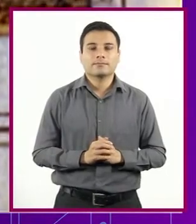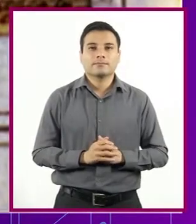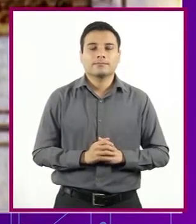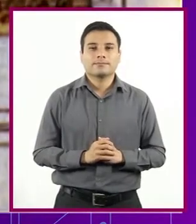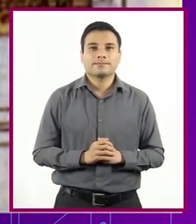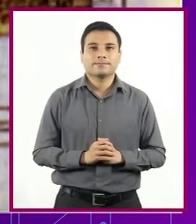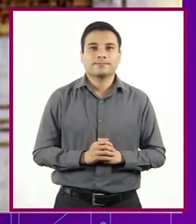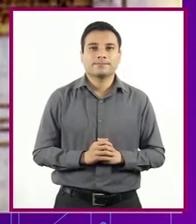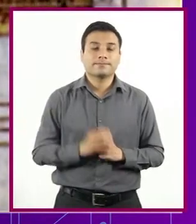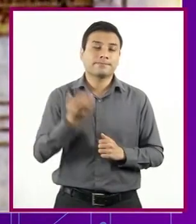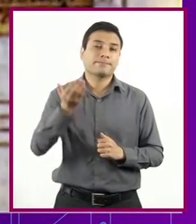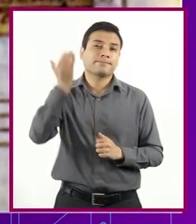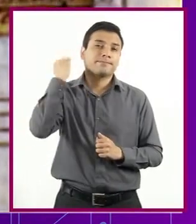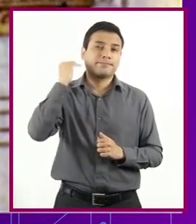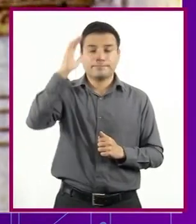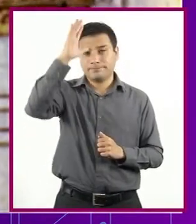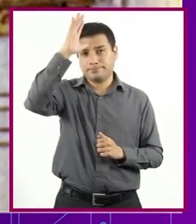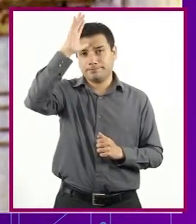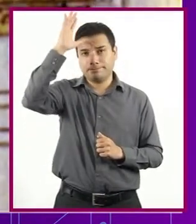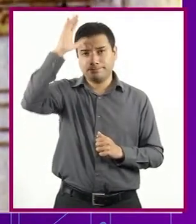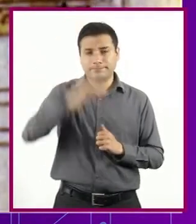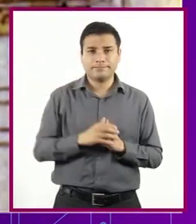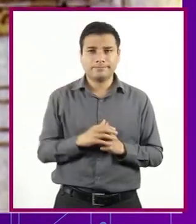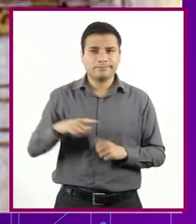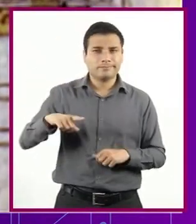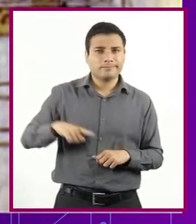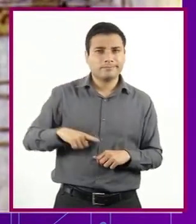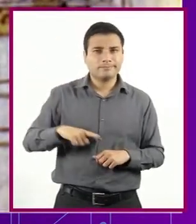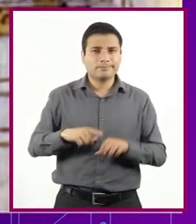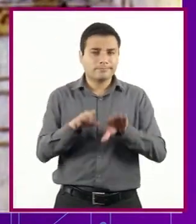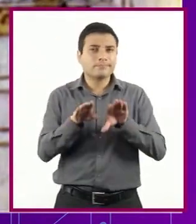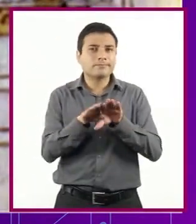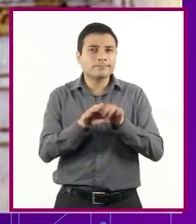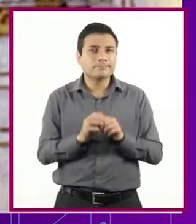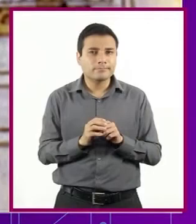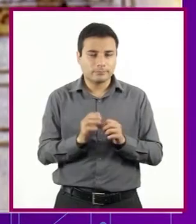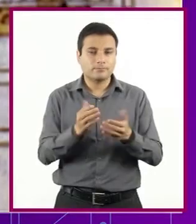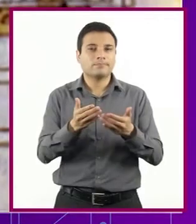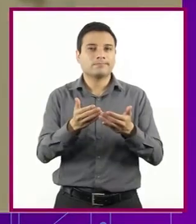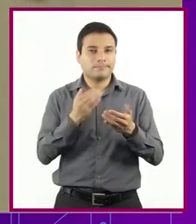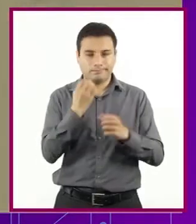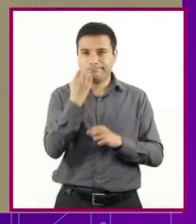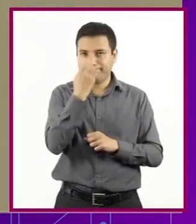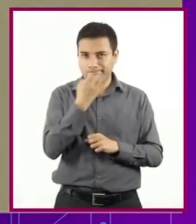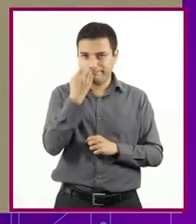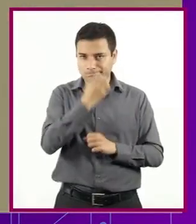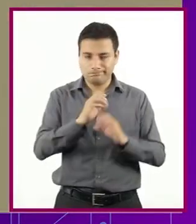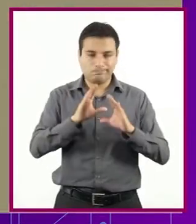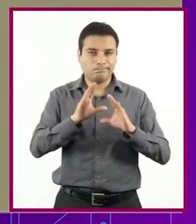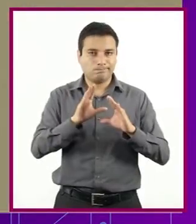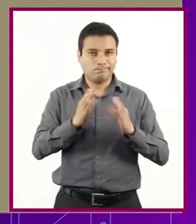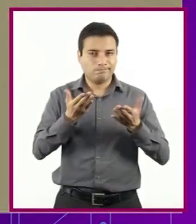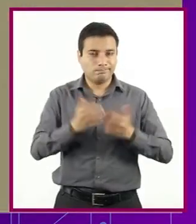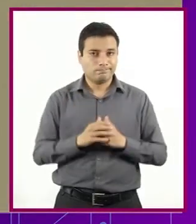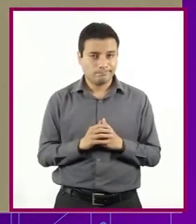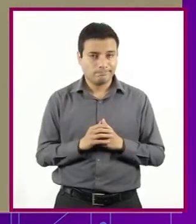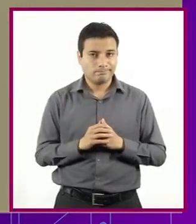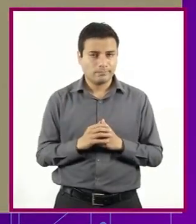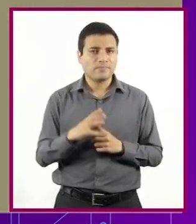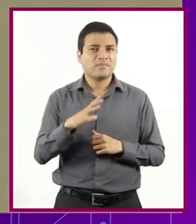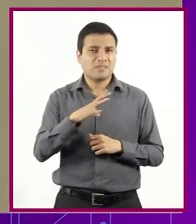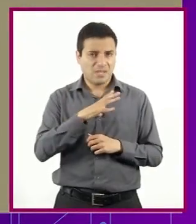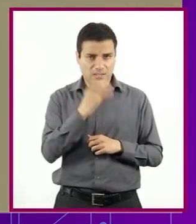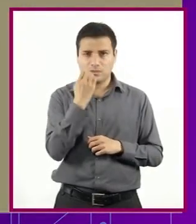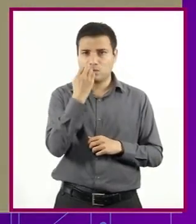Para los antiguos mexicas, el arte de gobernar requería de una educación estricta y disciplinada, a tal grado que tenían